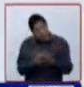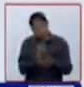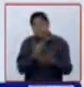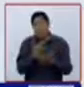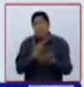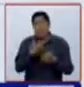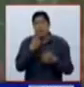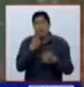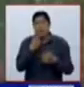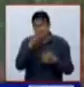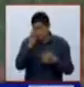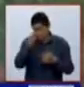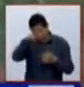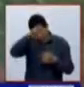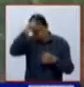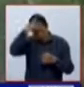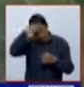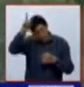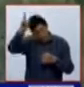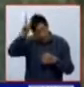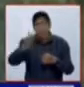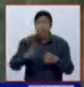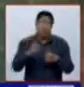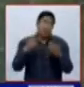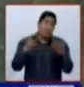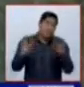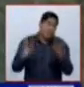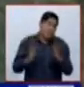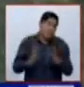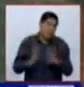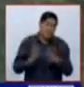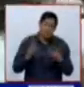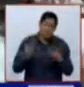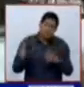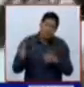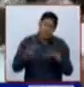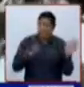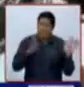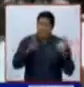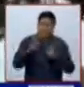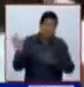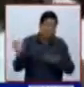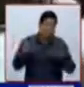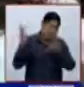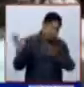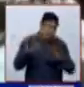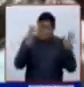del Golfo, ya que las precipitaciones pluviales avanzan hacia el Mar Caribe.